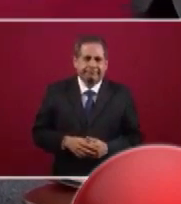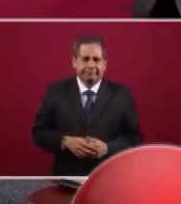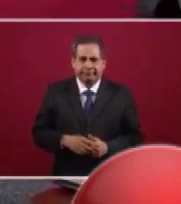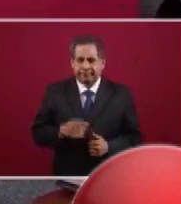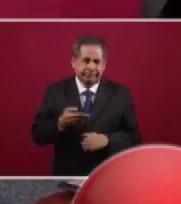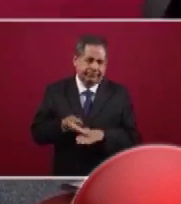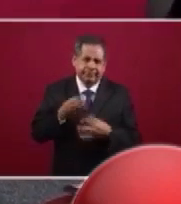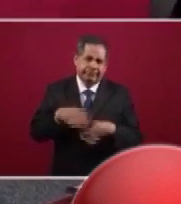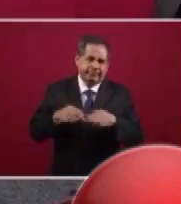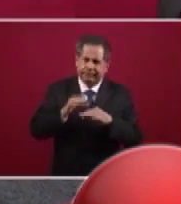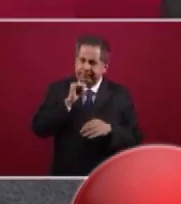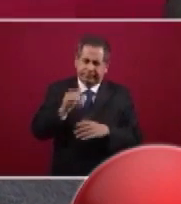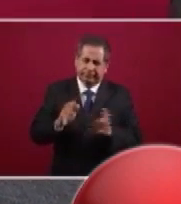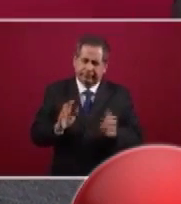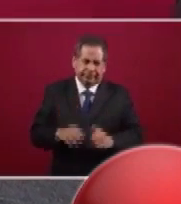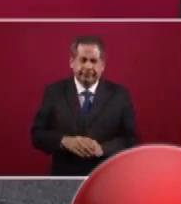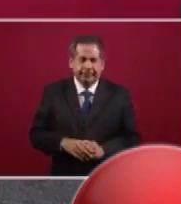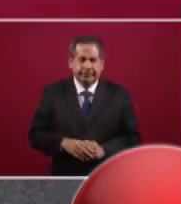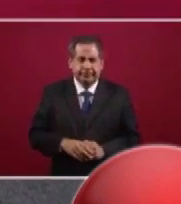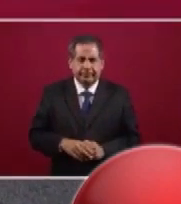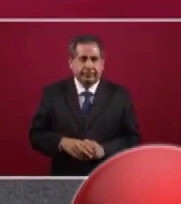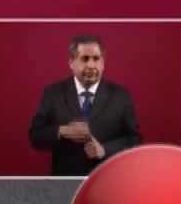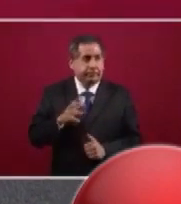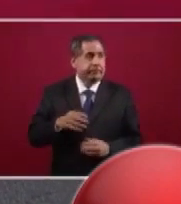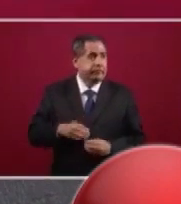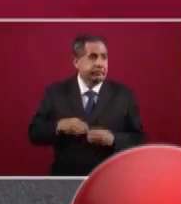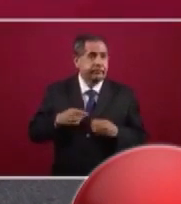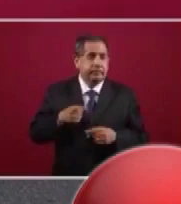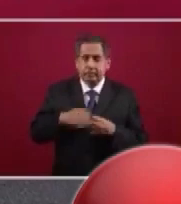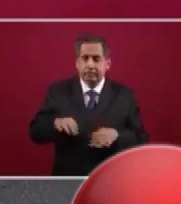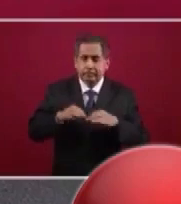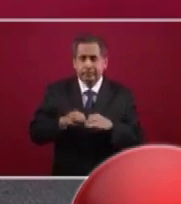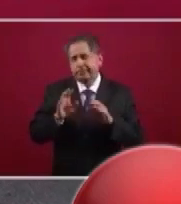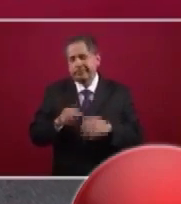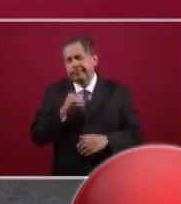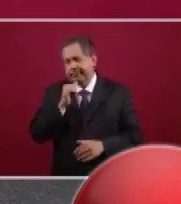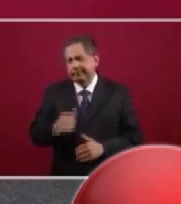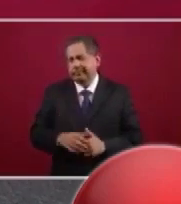lo importante en la vida.